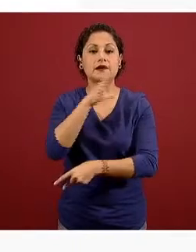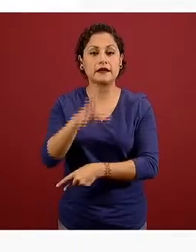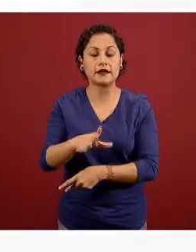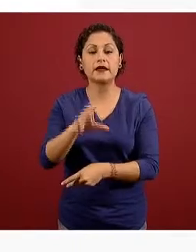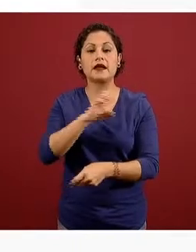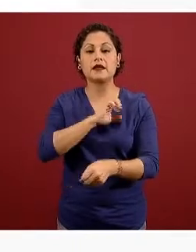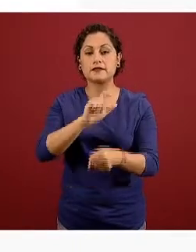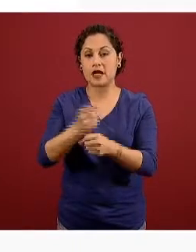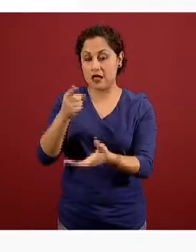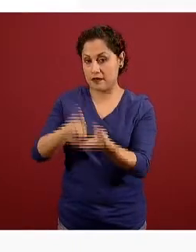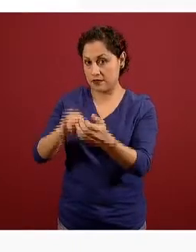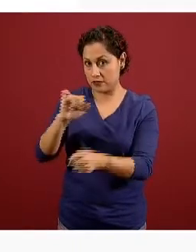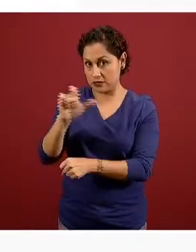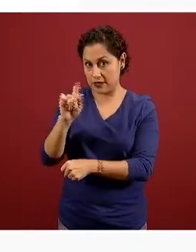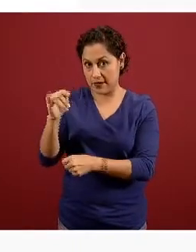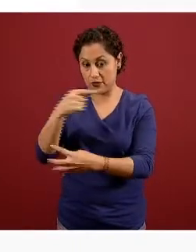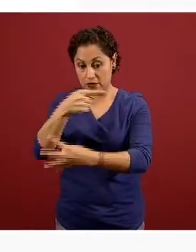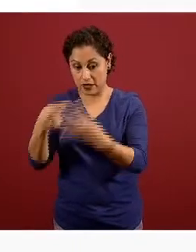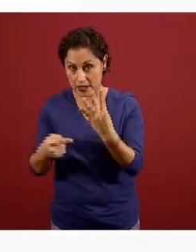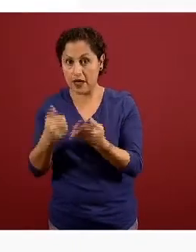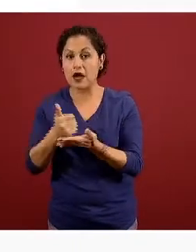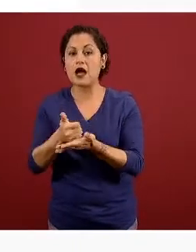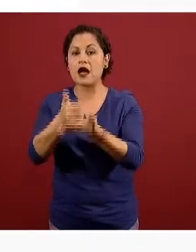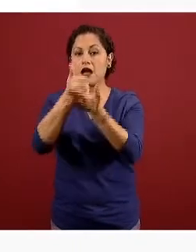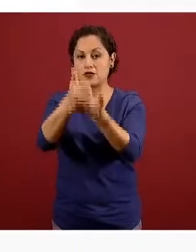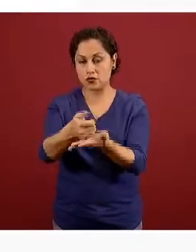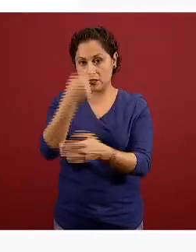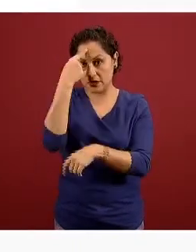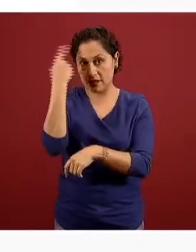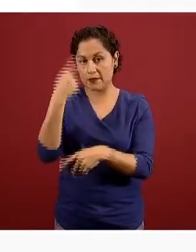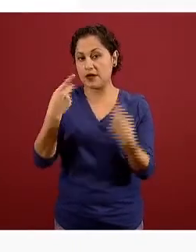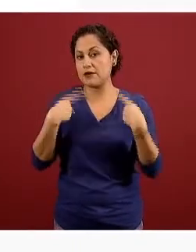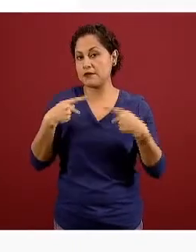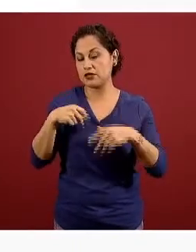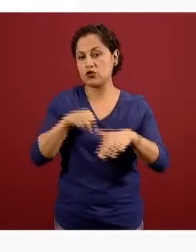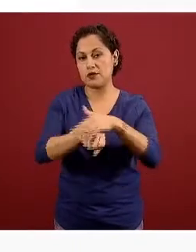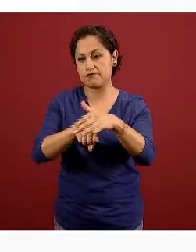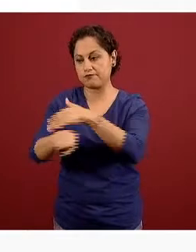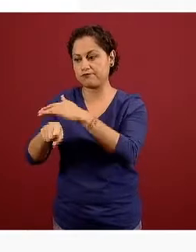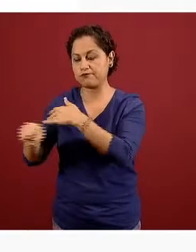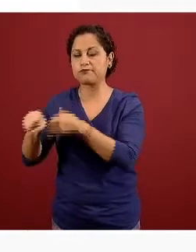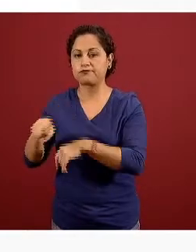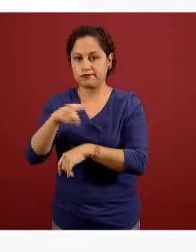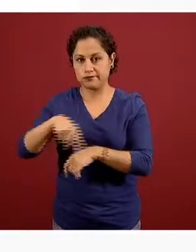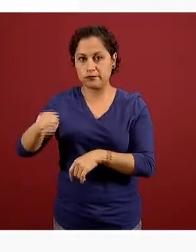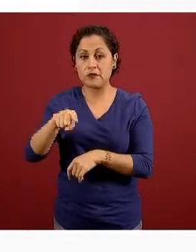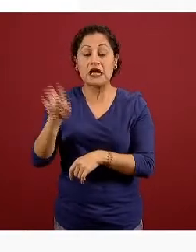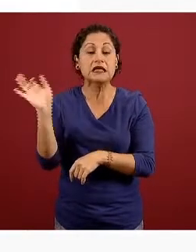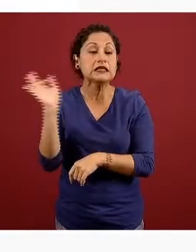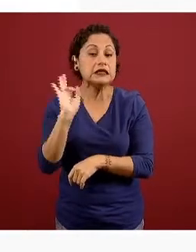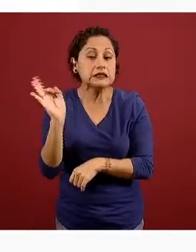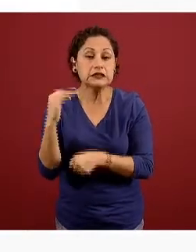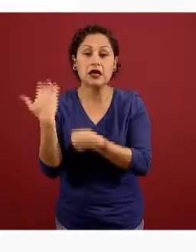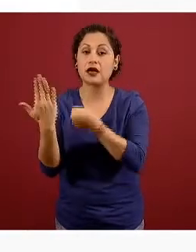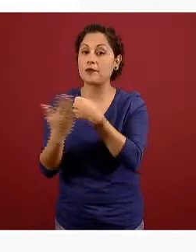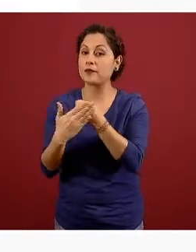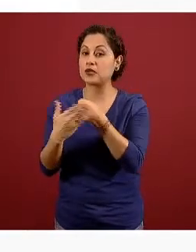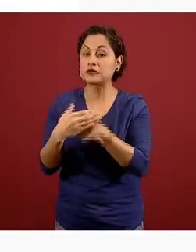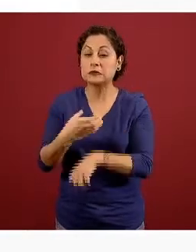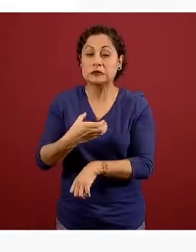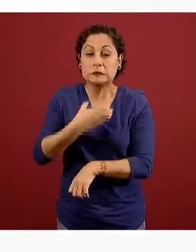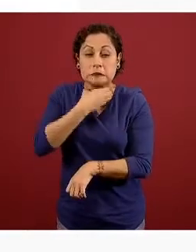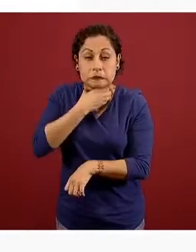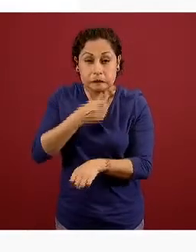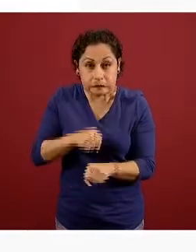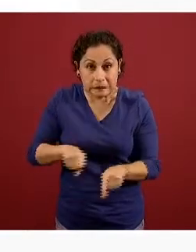Especialidad de Ixtapaluca, y que si nos llegáramos a saturar, otras